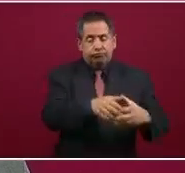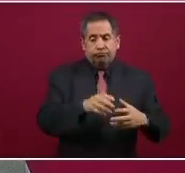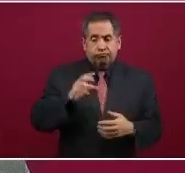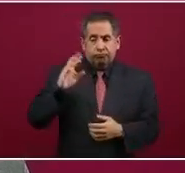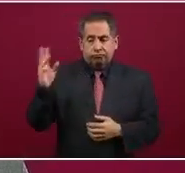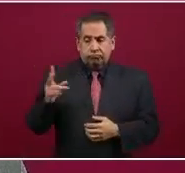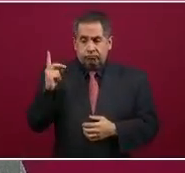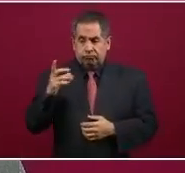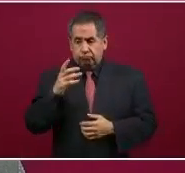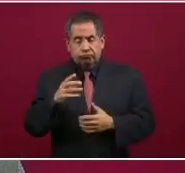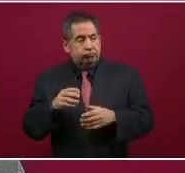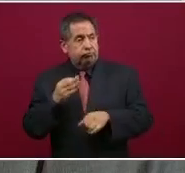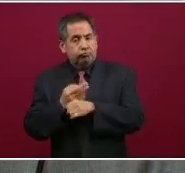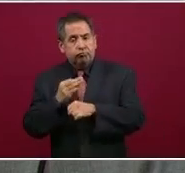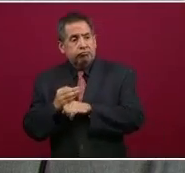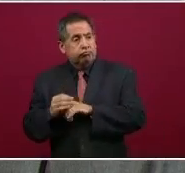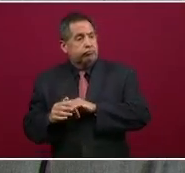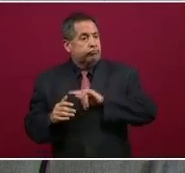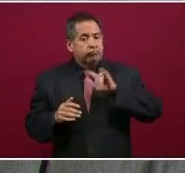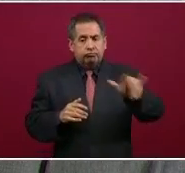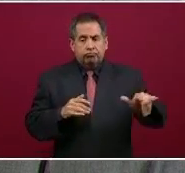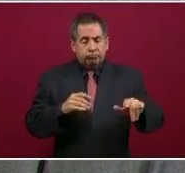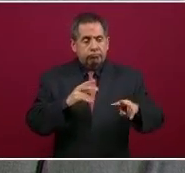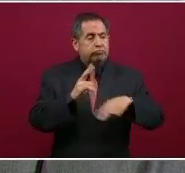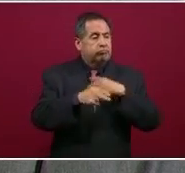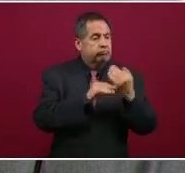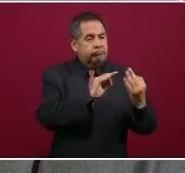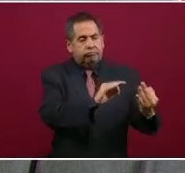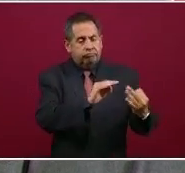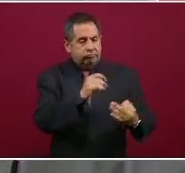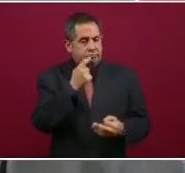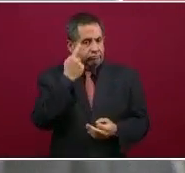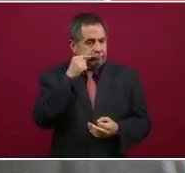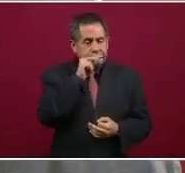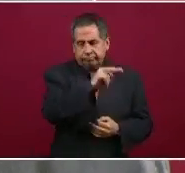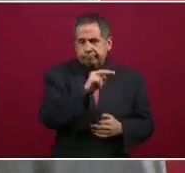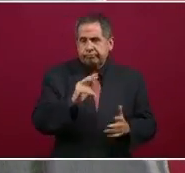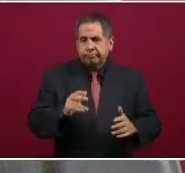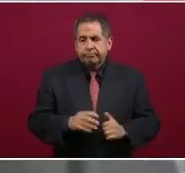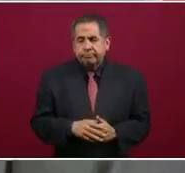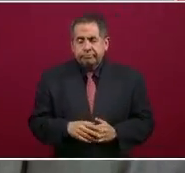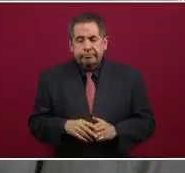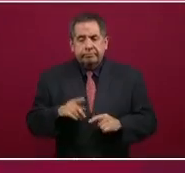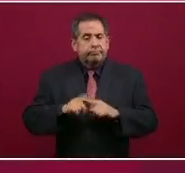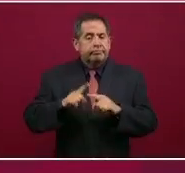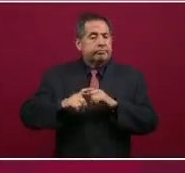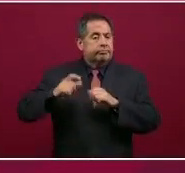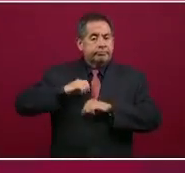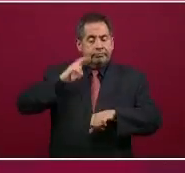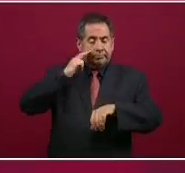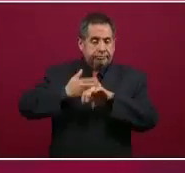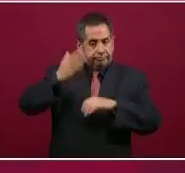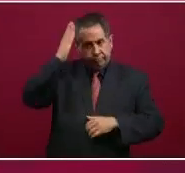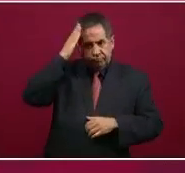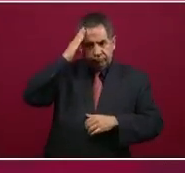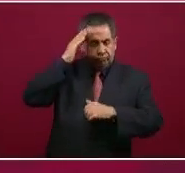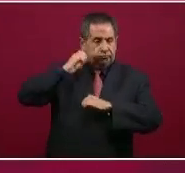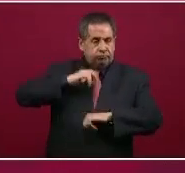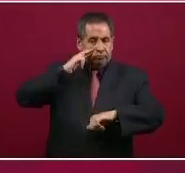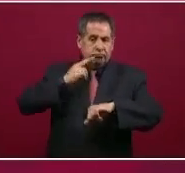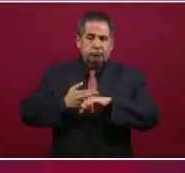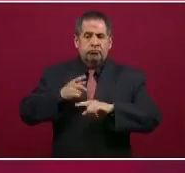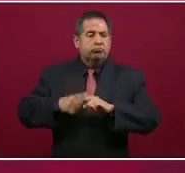se van a trasladar a Washington. Y la misión la encabeza,